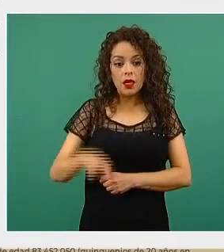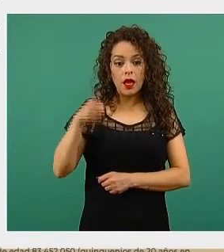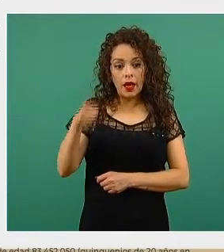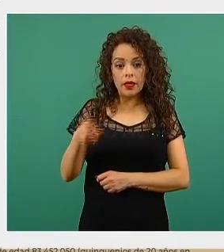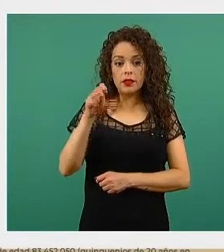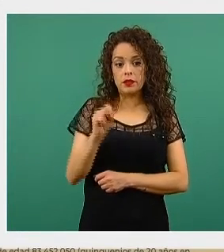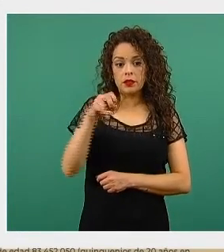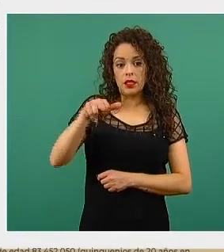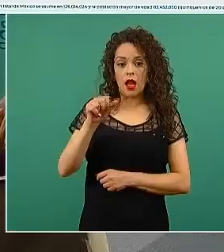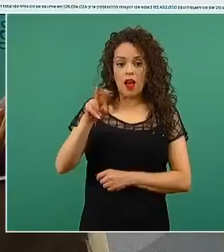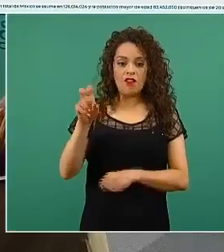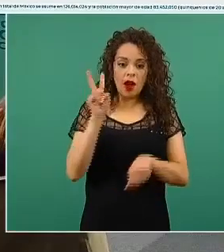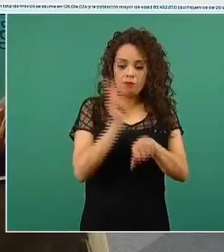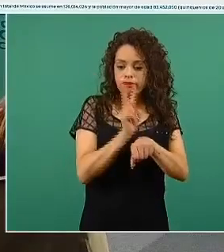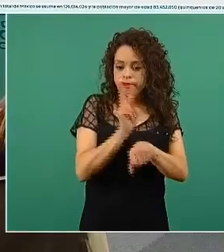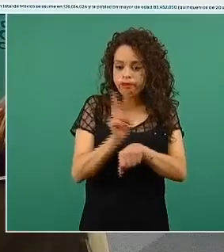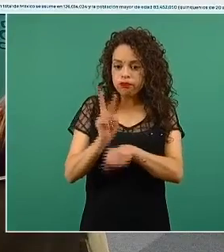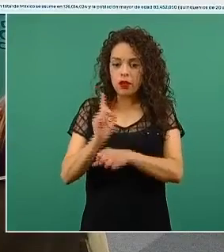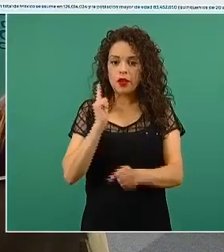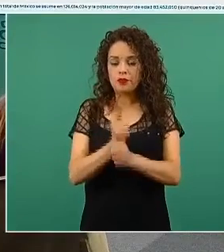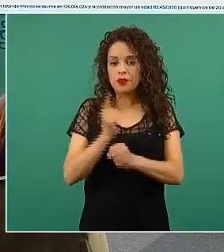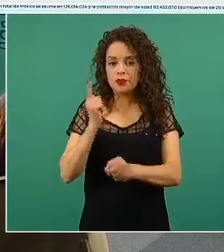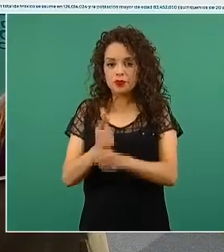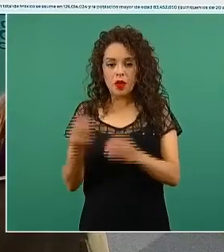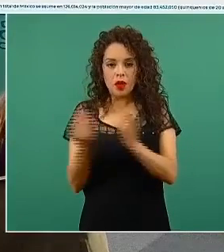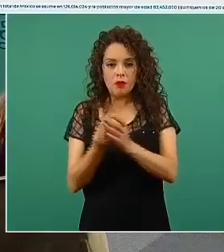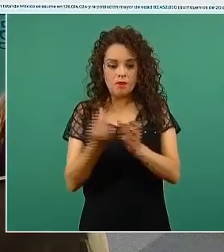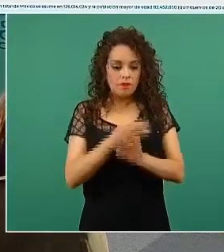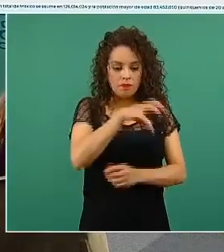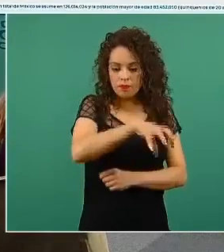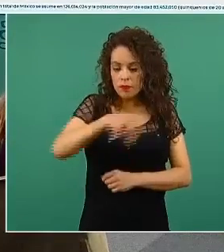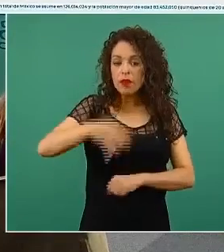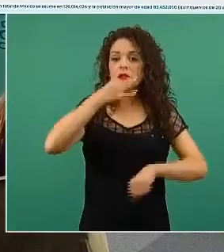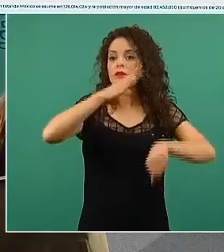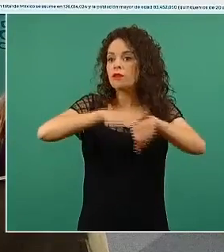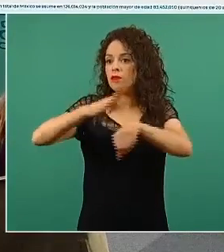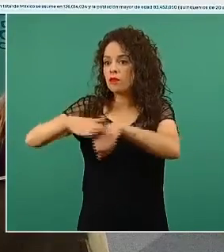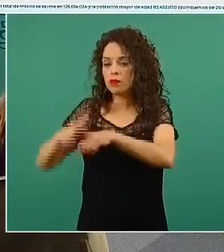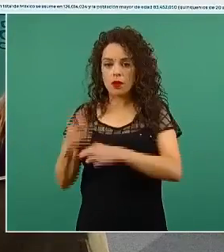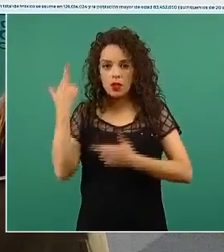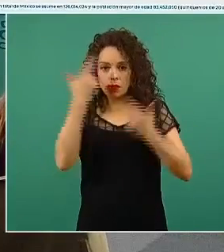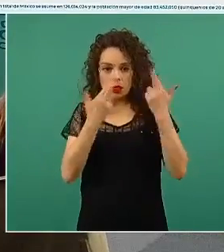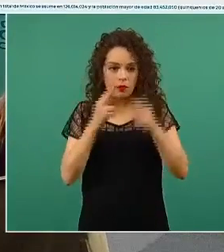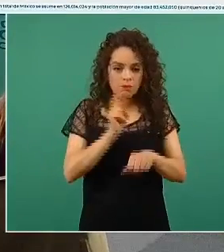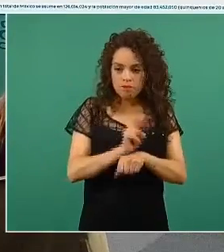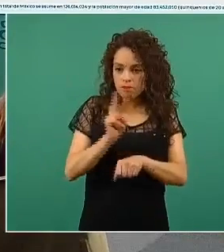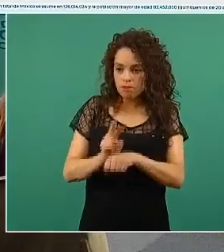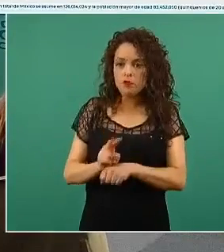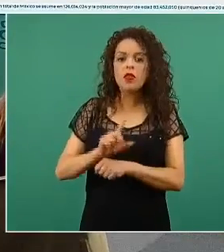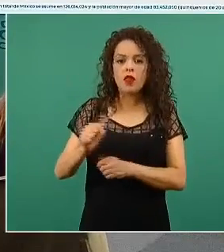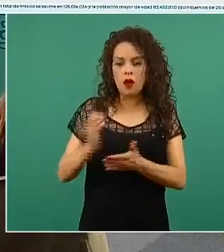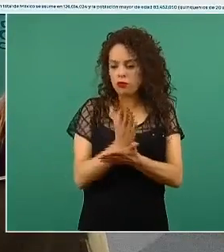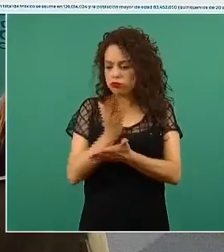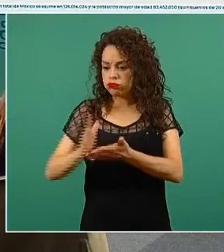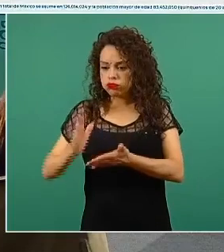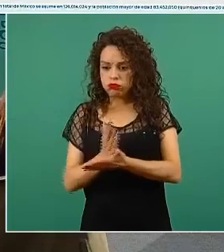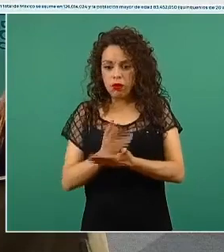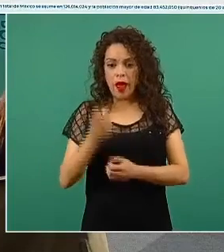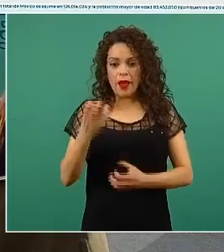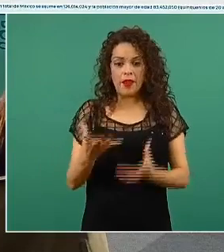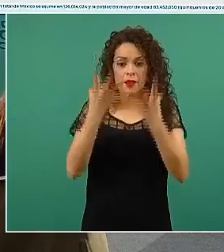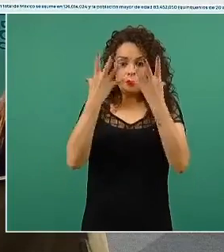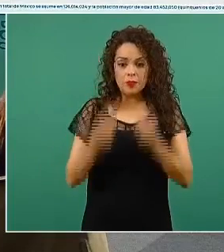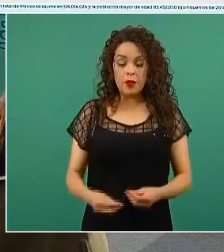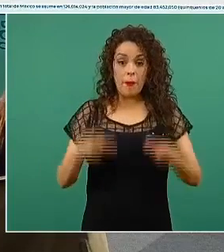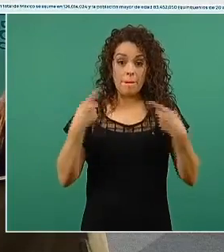Epidemiológica monitorea, detecta, clasifica, notifica, da seguimiento y clasifica finalmente a esta gran cantidad